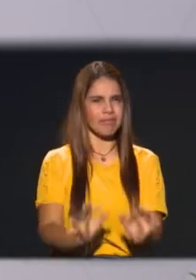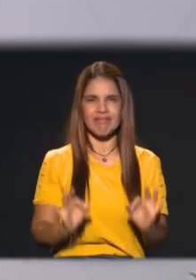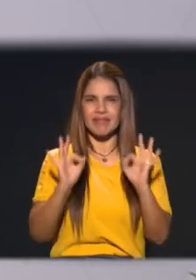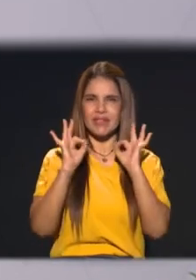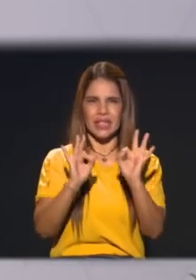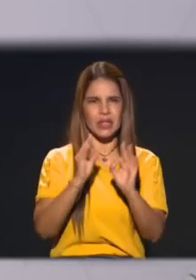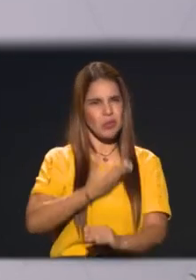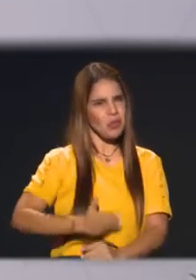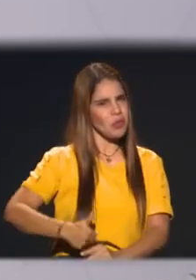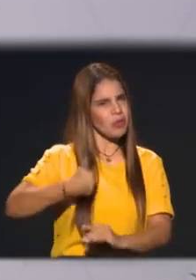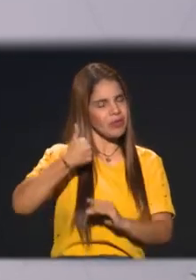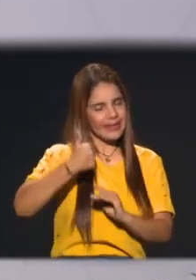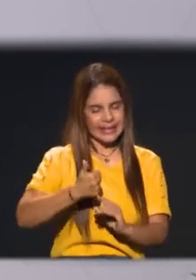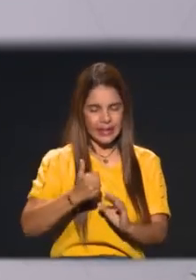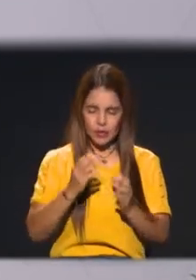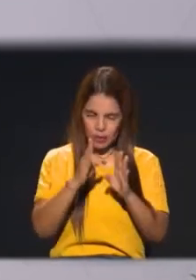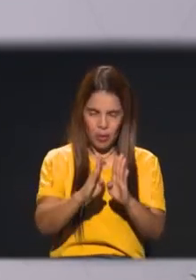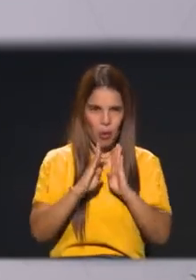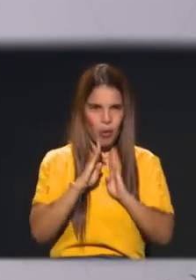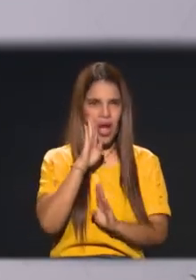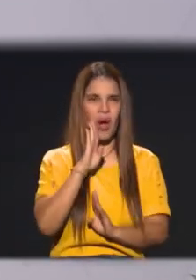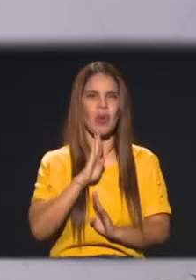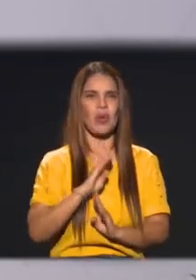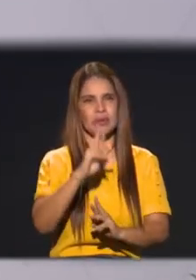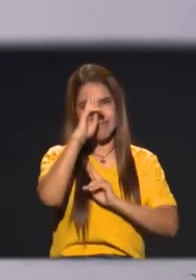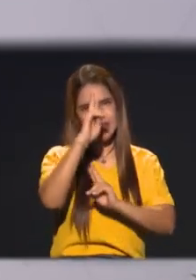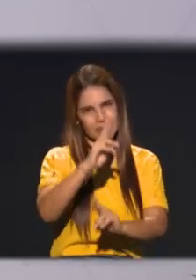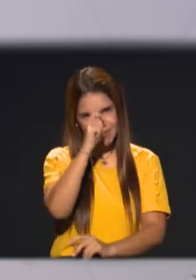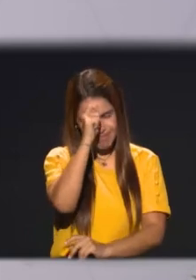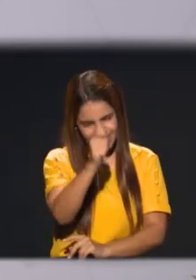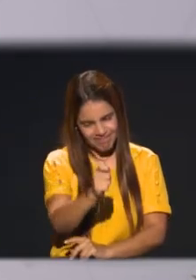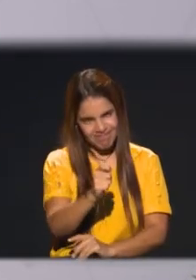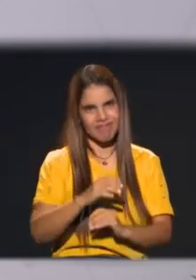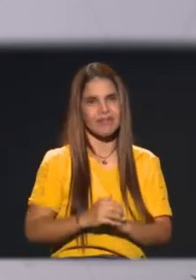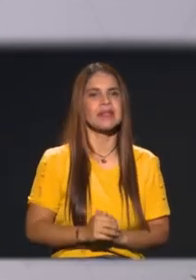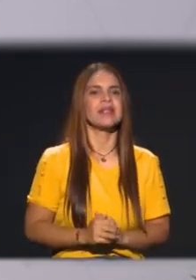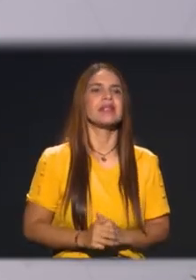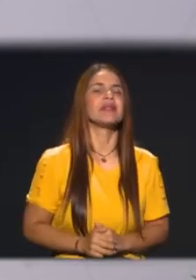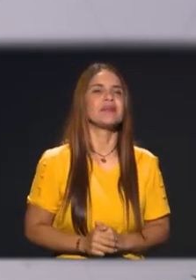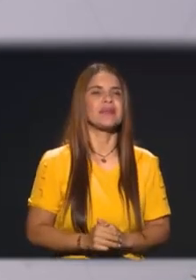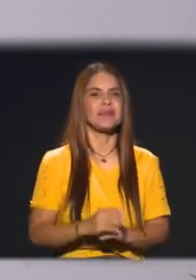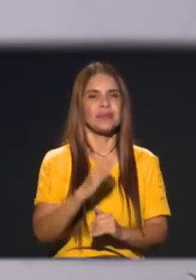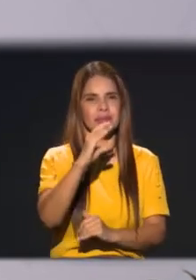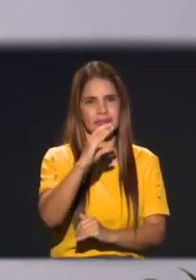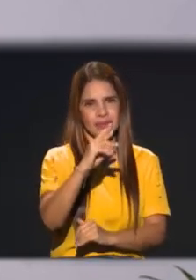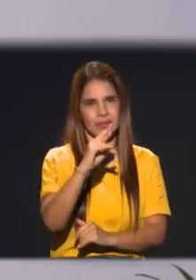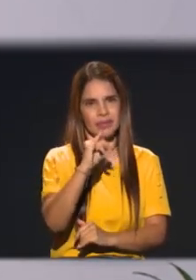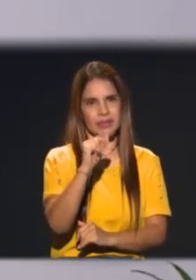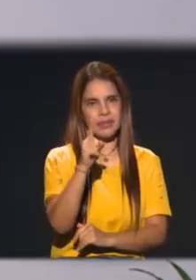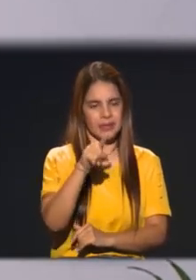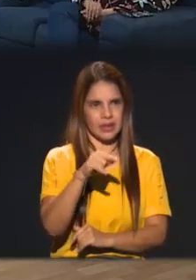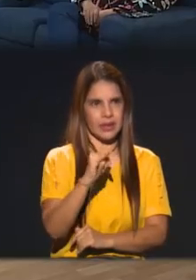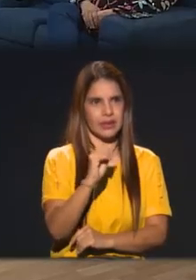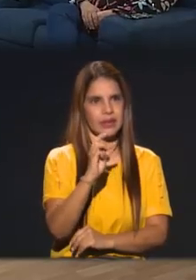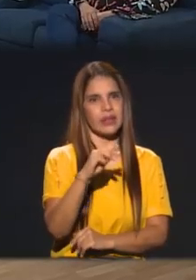humano debe tener y por eso toda mi admiración y respeto para todos los docentes. Bueno, Cristina y Elizabeth,